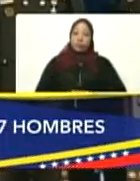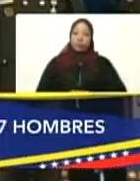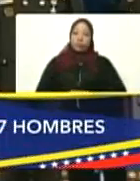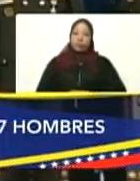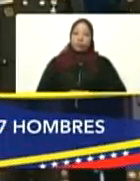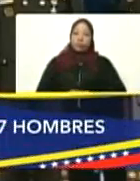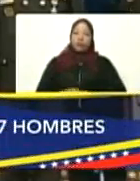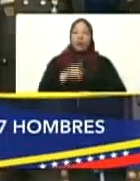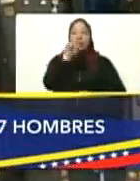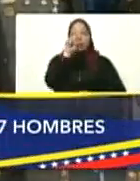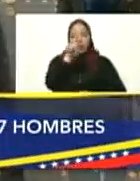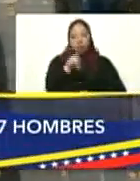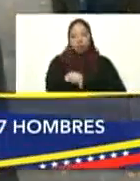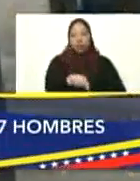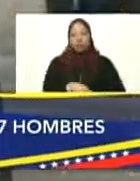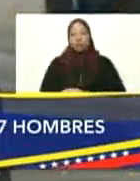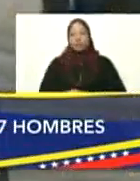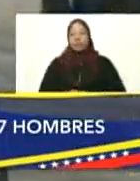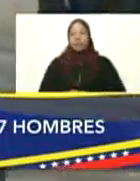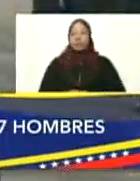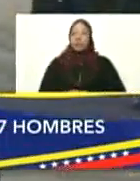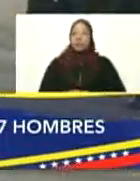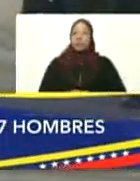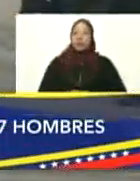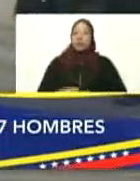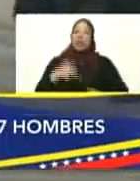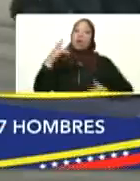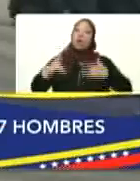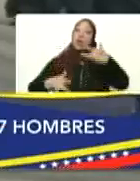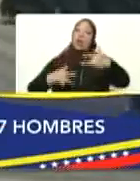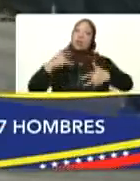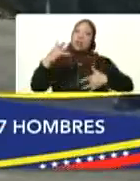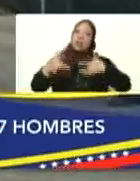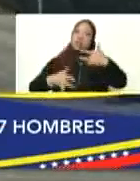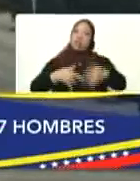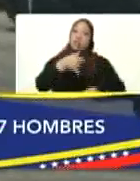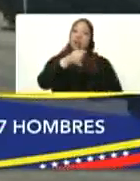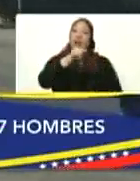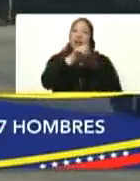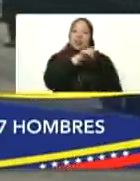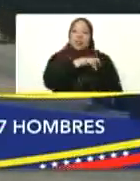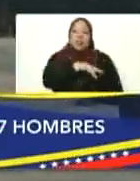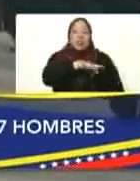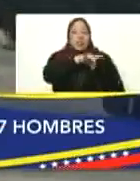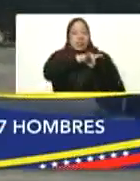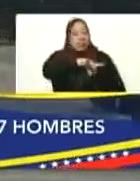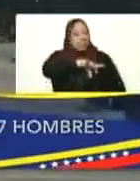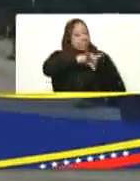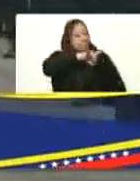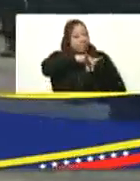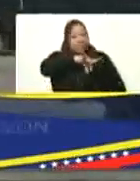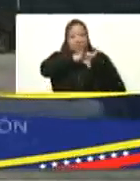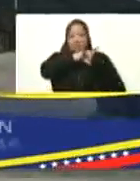y además es un acto lleno de sentimientos